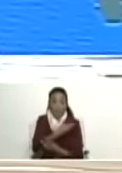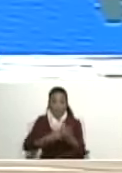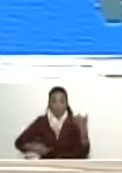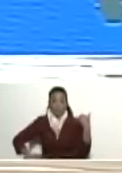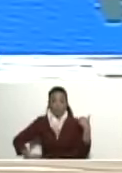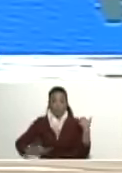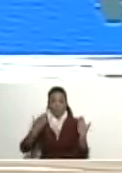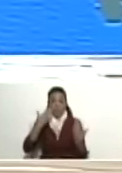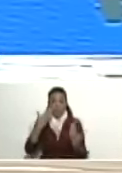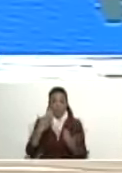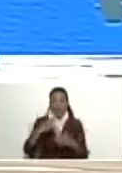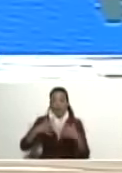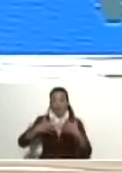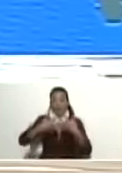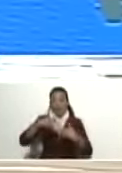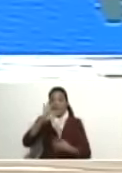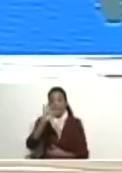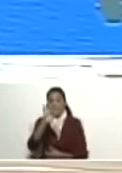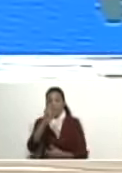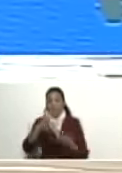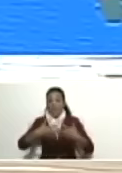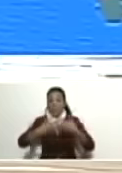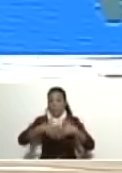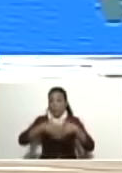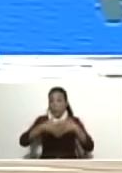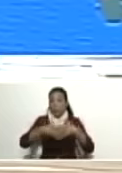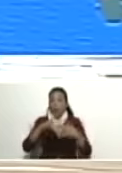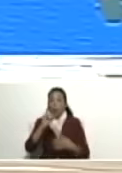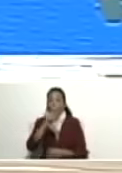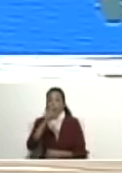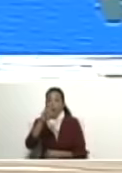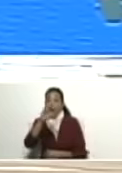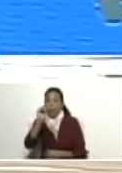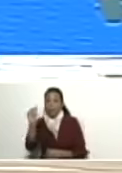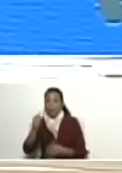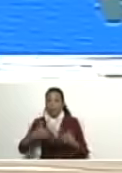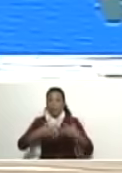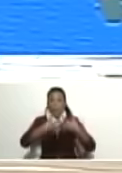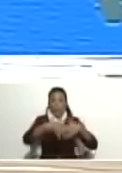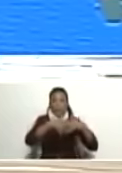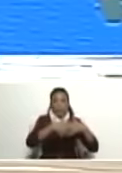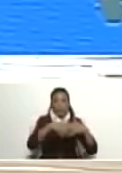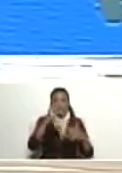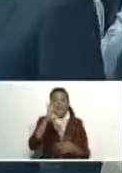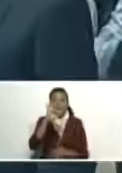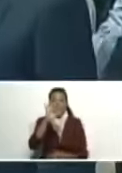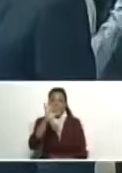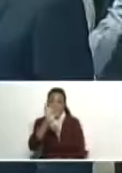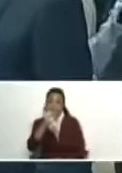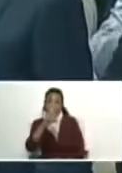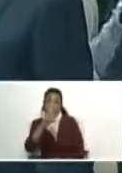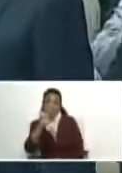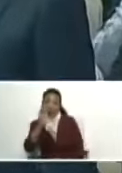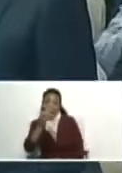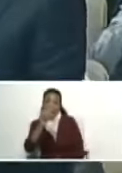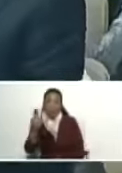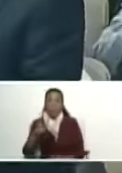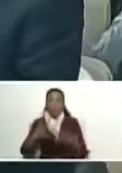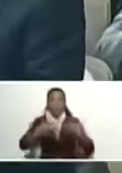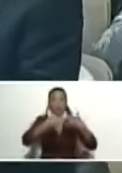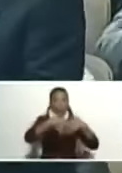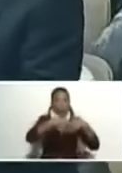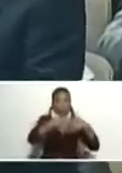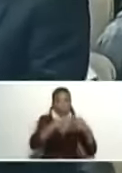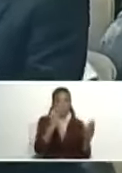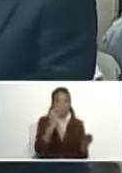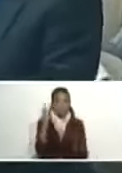presidentes de Fede Industria, Orlando Camacho, presidente de Fede Cámara, Adán Celis, presidente de Conindustria,